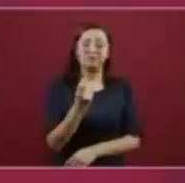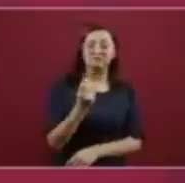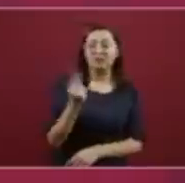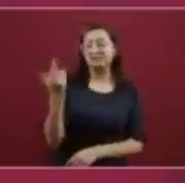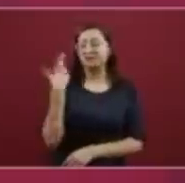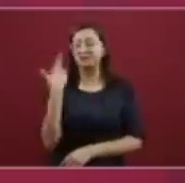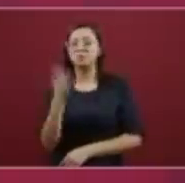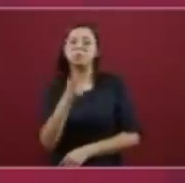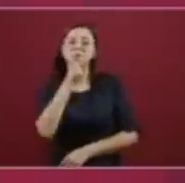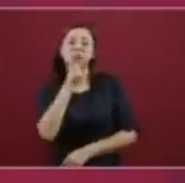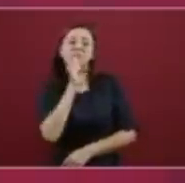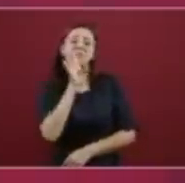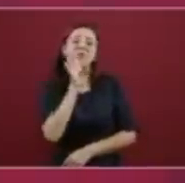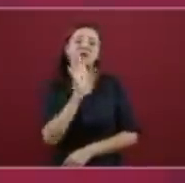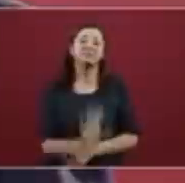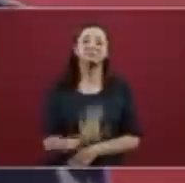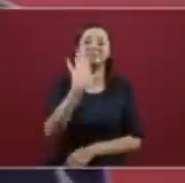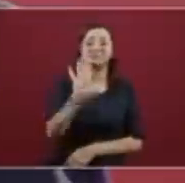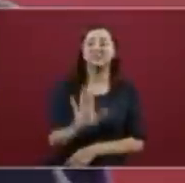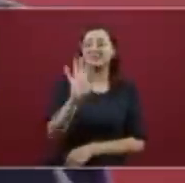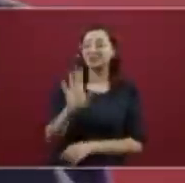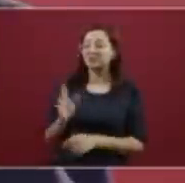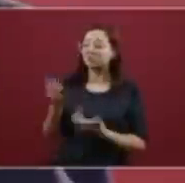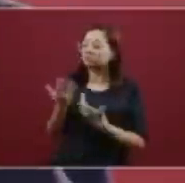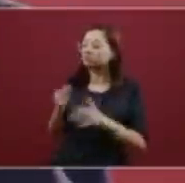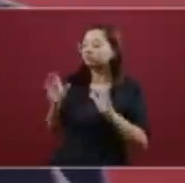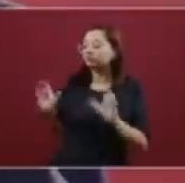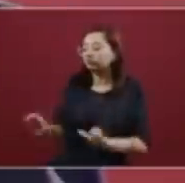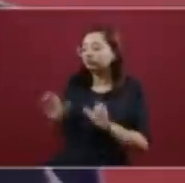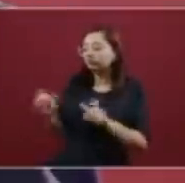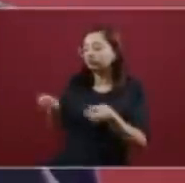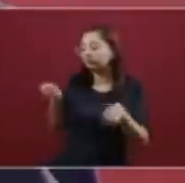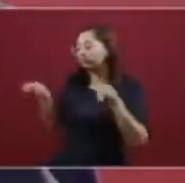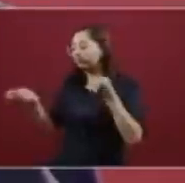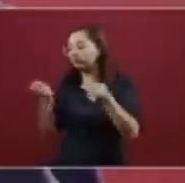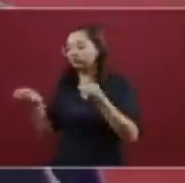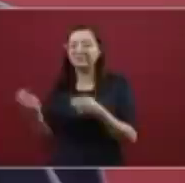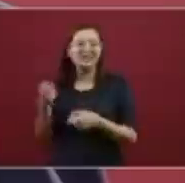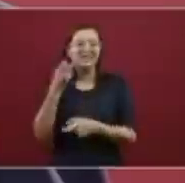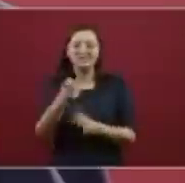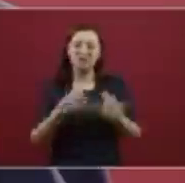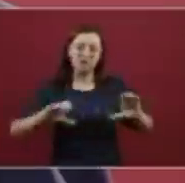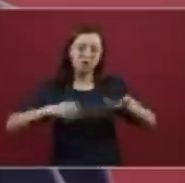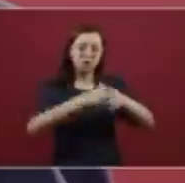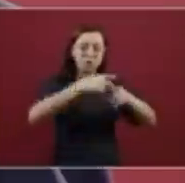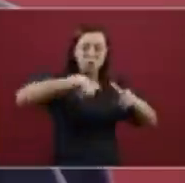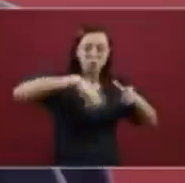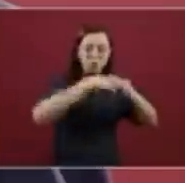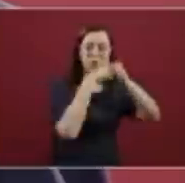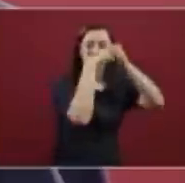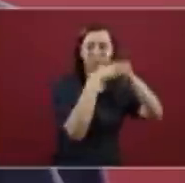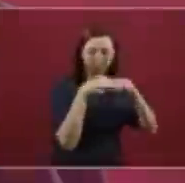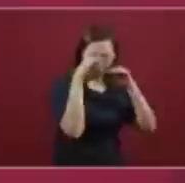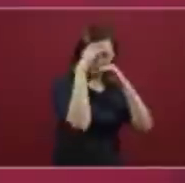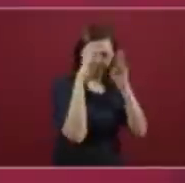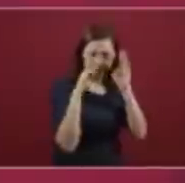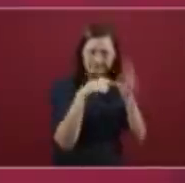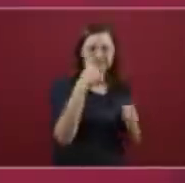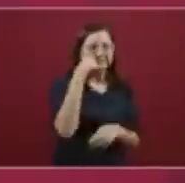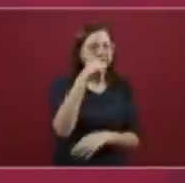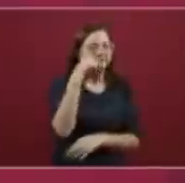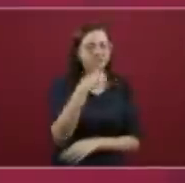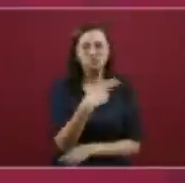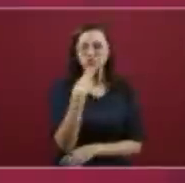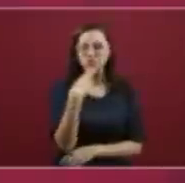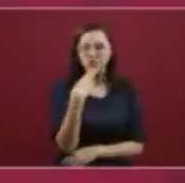información. Los conservadores siempre han apostado a eso. Yo recuerdo